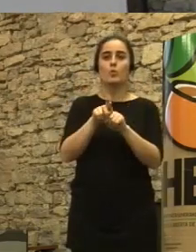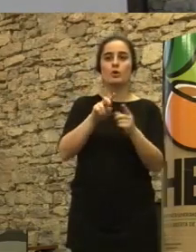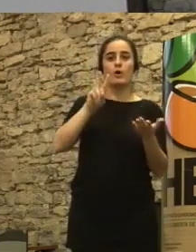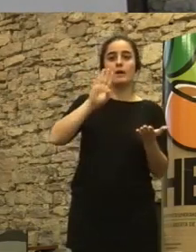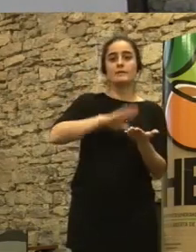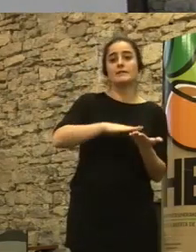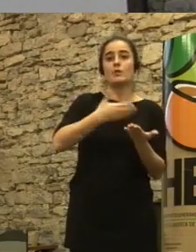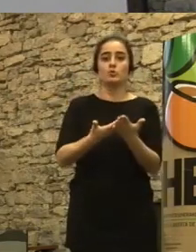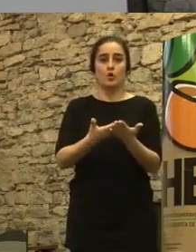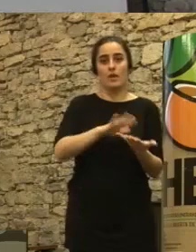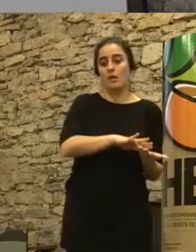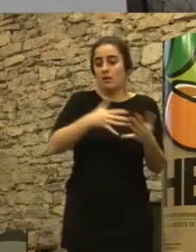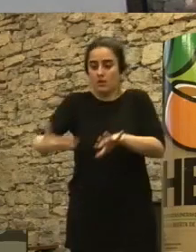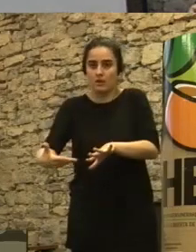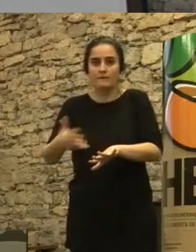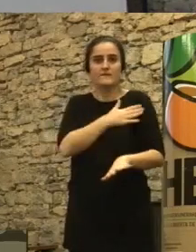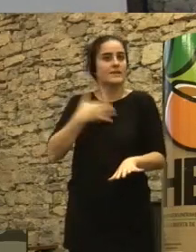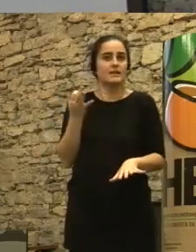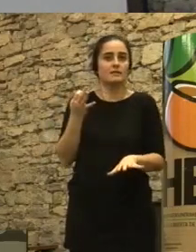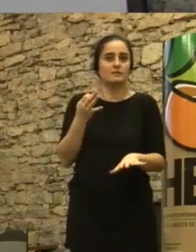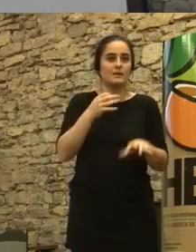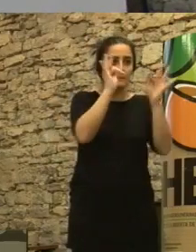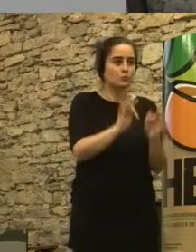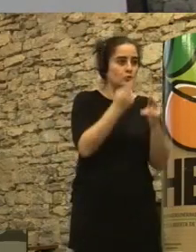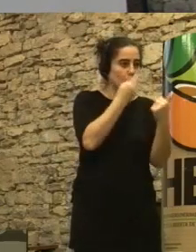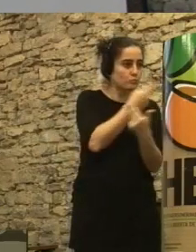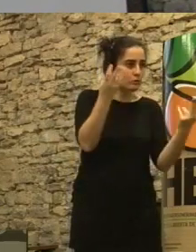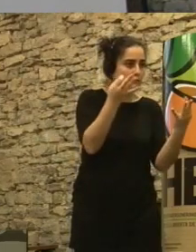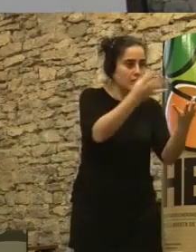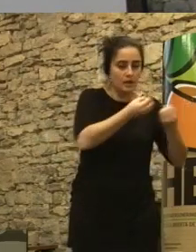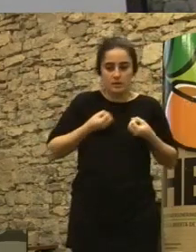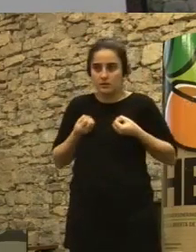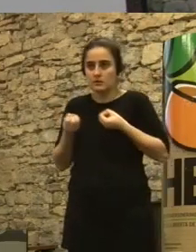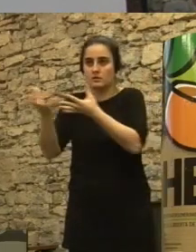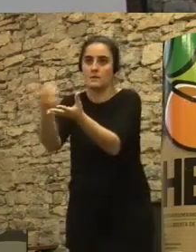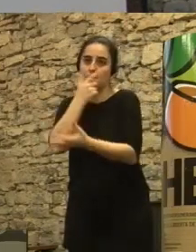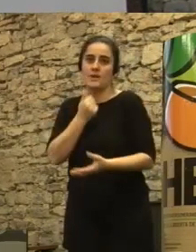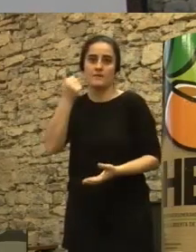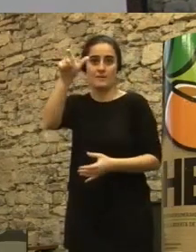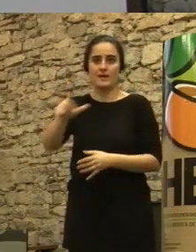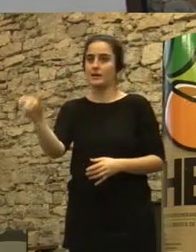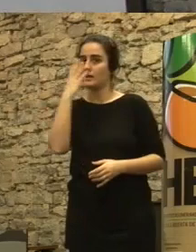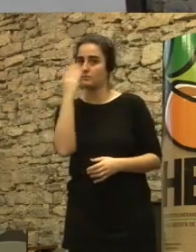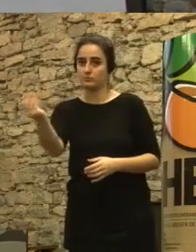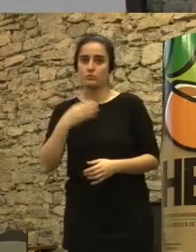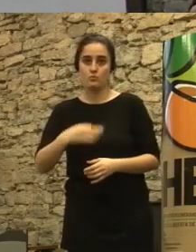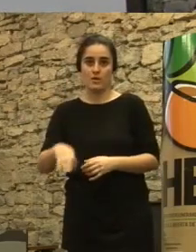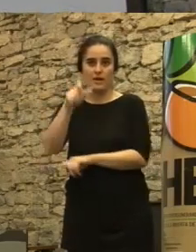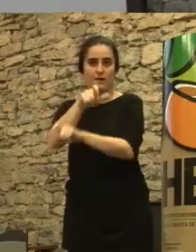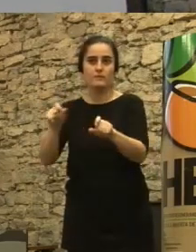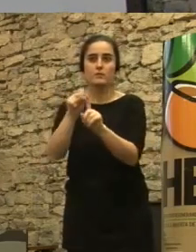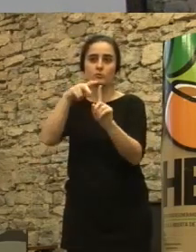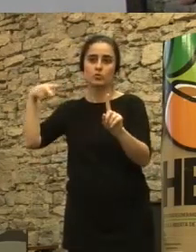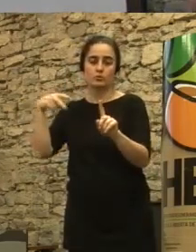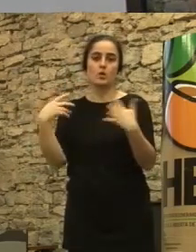define traductora. Que el ciudadano entienda qué es un presupuesto público y cuáles son las maneras en las que el ciudadano puede entender un presupuesto público.